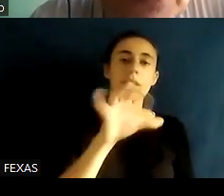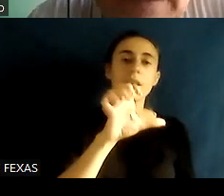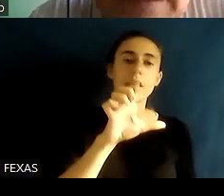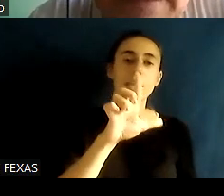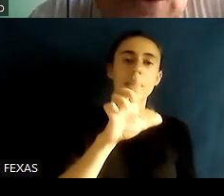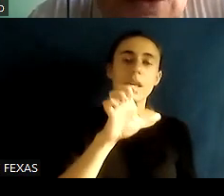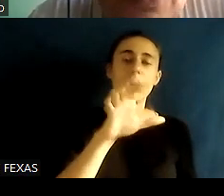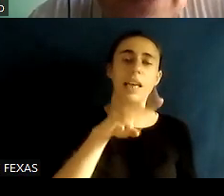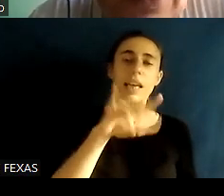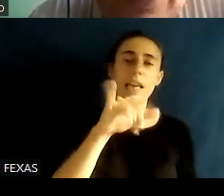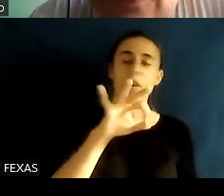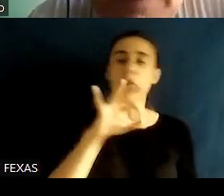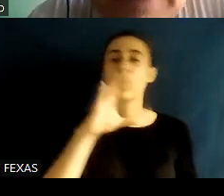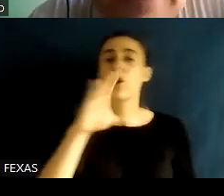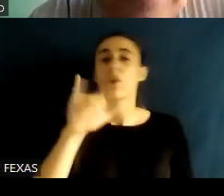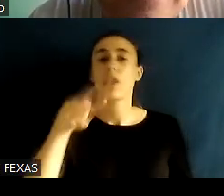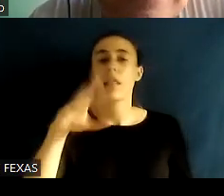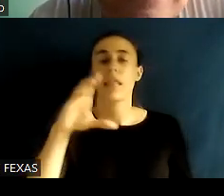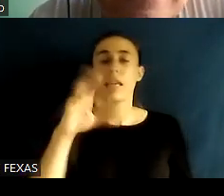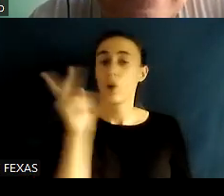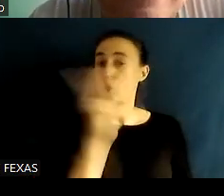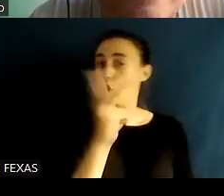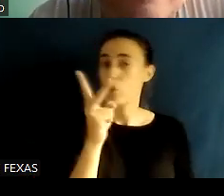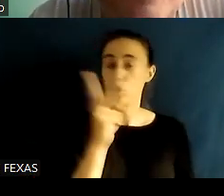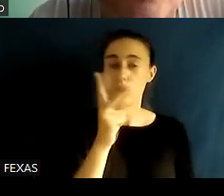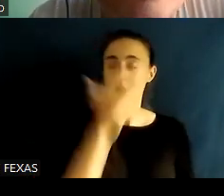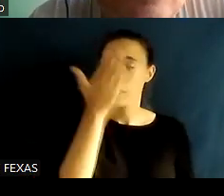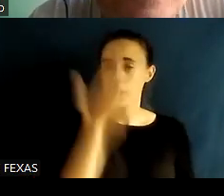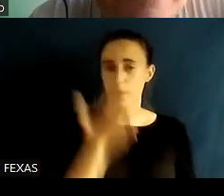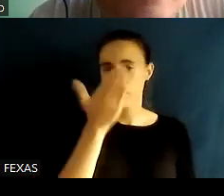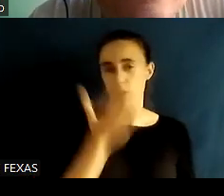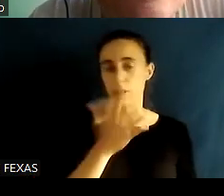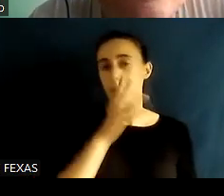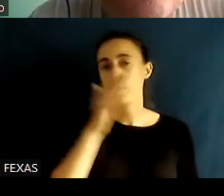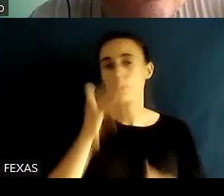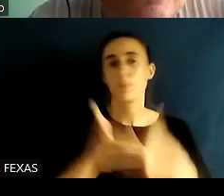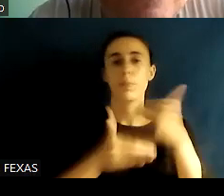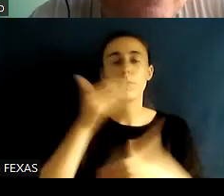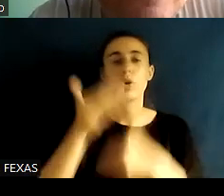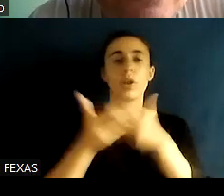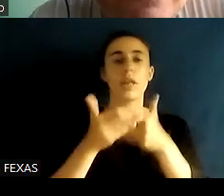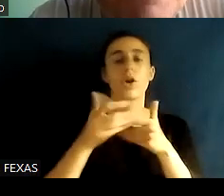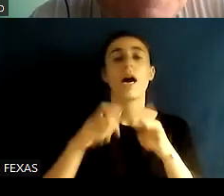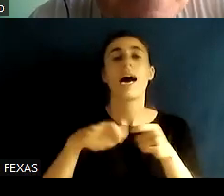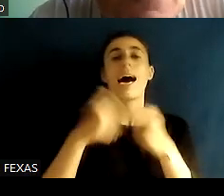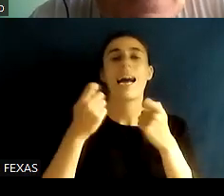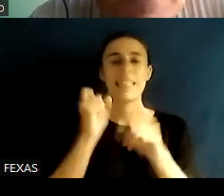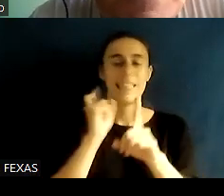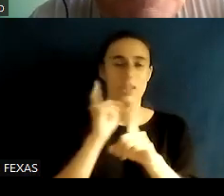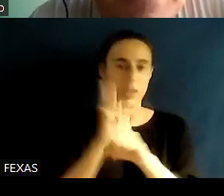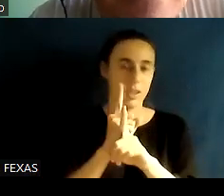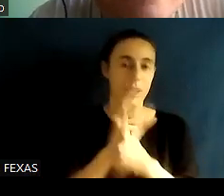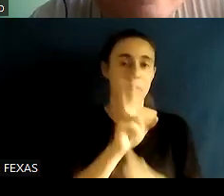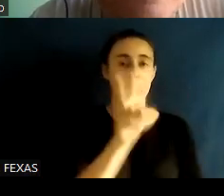zinc son dos cofactores fundamentales en el proceso de antioxidación. Son cofactores tanto de la vitamina C como